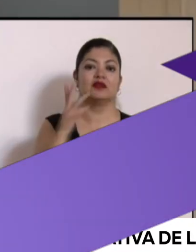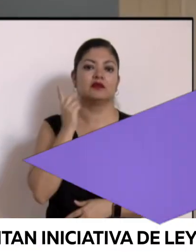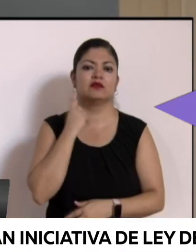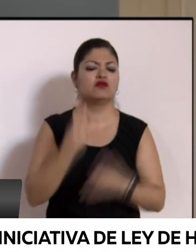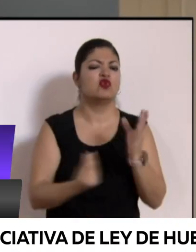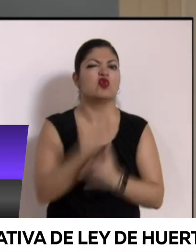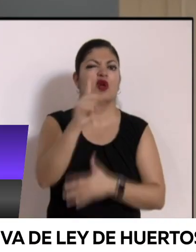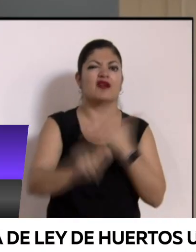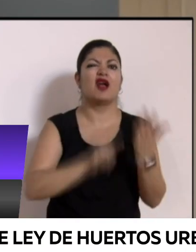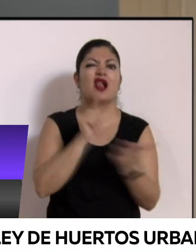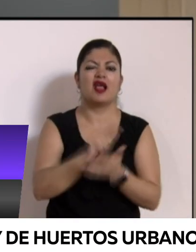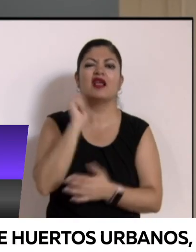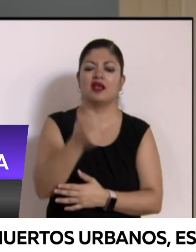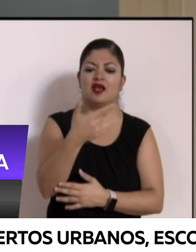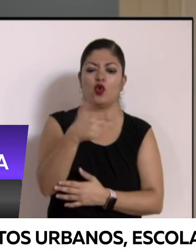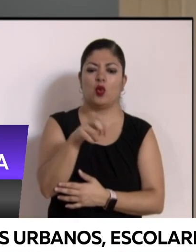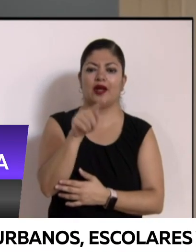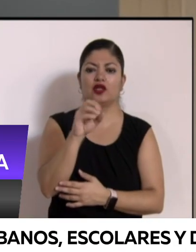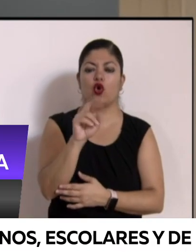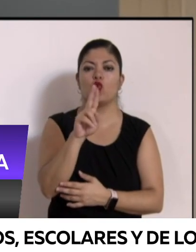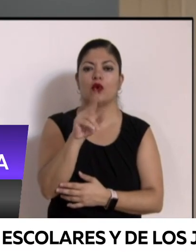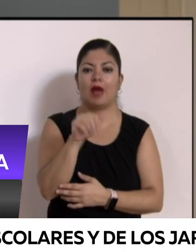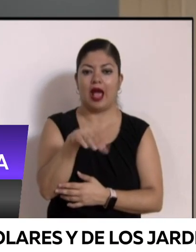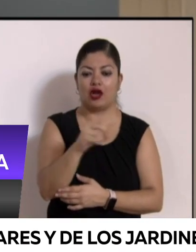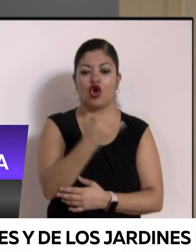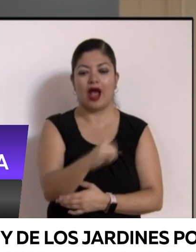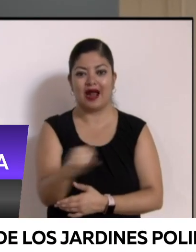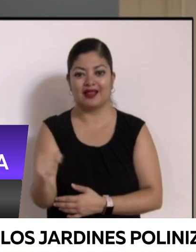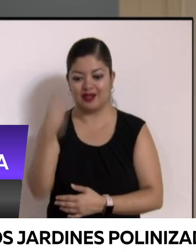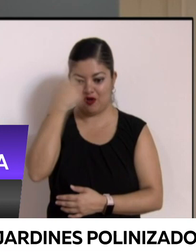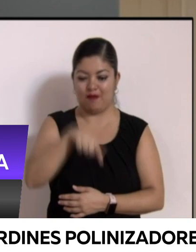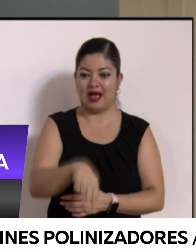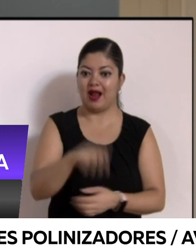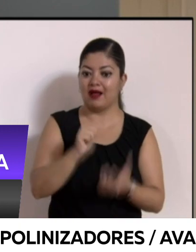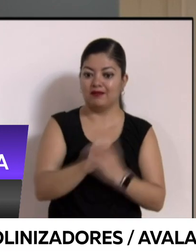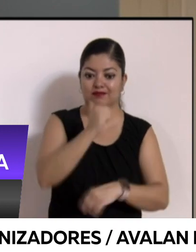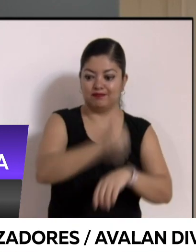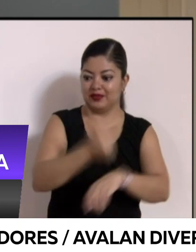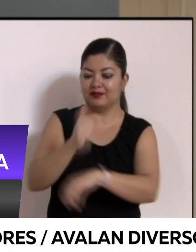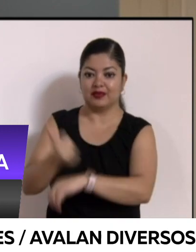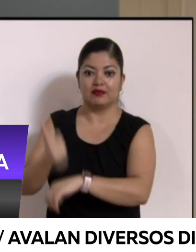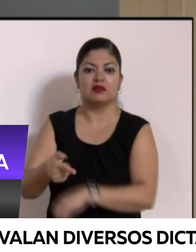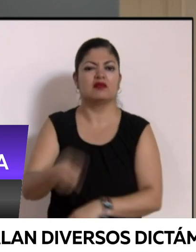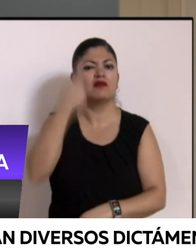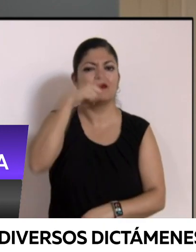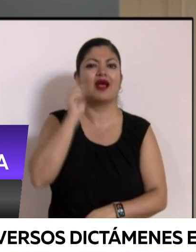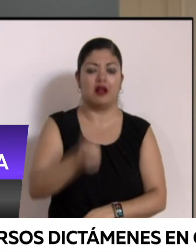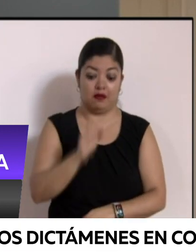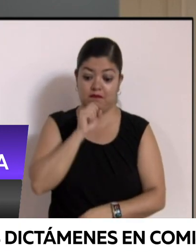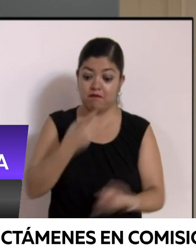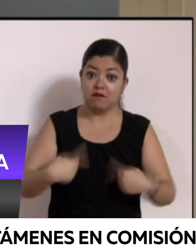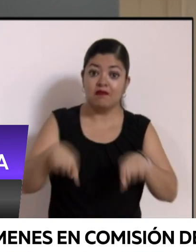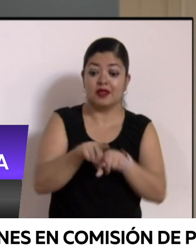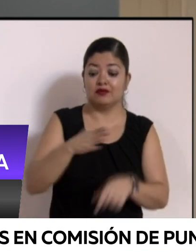ley de huertos urbanos, escolares y jardines polinizadores para el Estado de Jalisco, hacerla está en sintonía con mi agenda